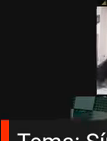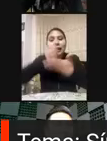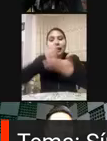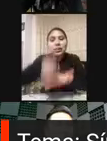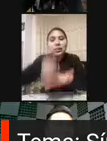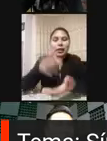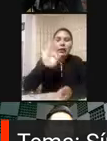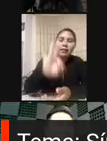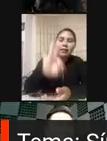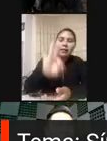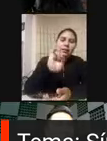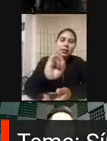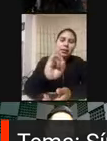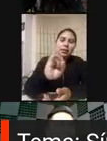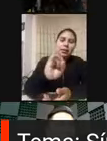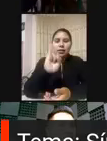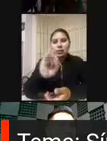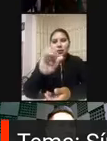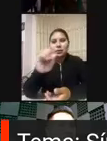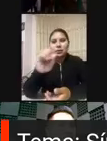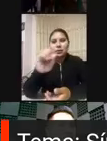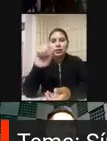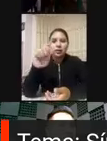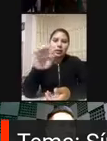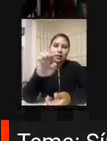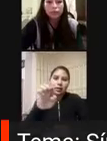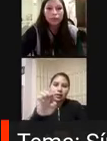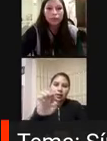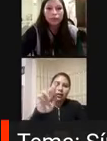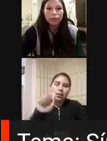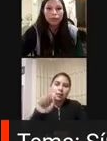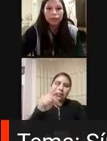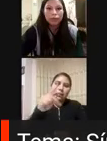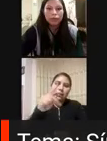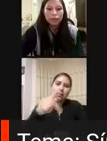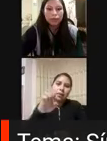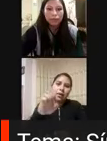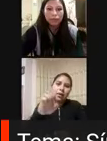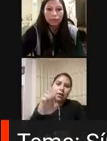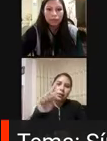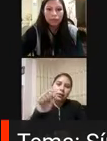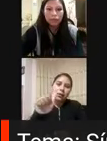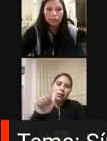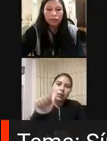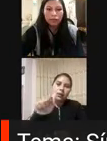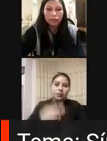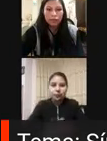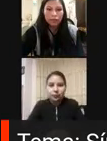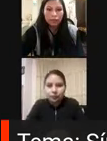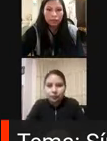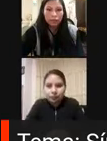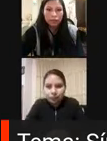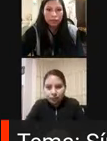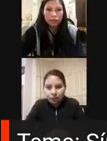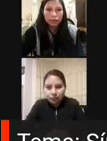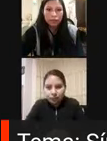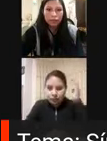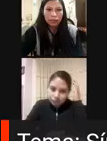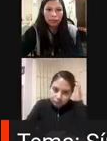licenciada. Muchísimas gracias a todos ustedes. Vamos a continuar indicando la importancia de la estimulación en